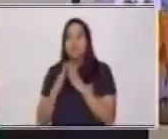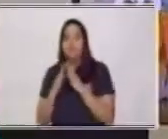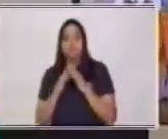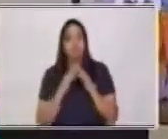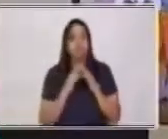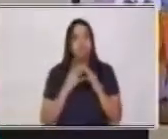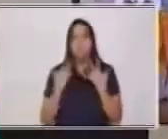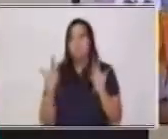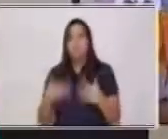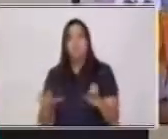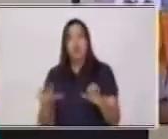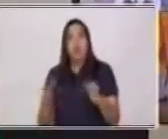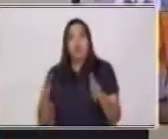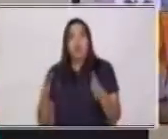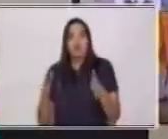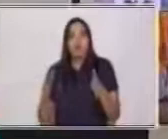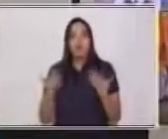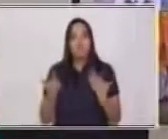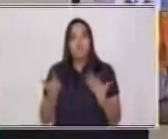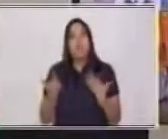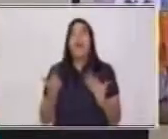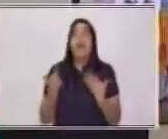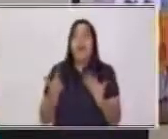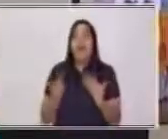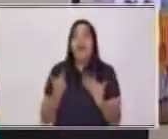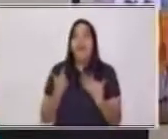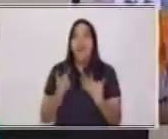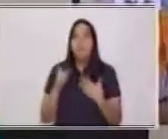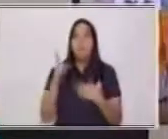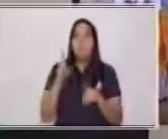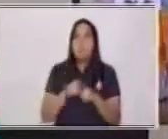se utilizan con estos signos que encontramos acá.